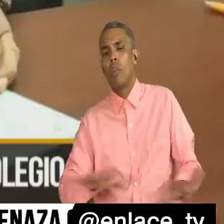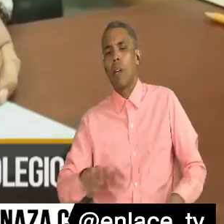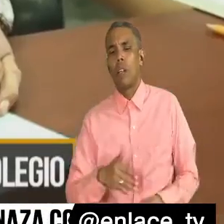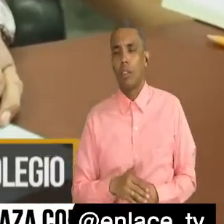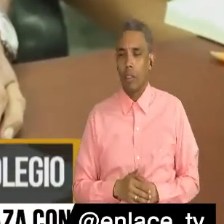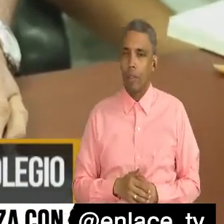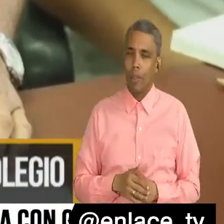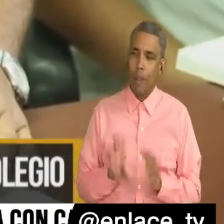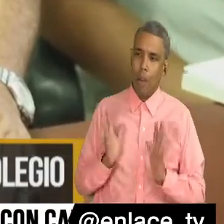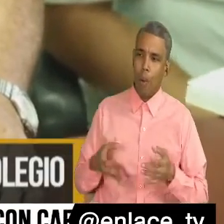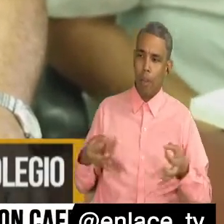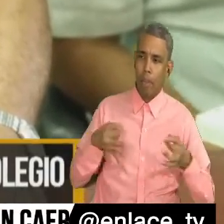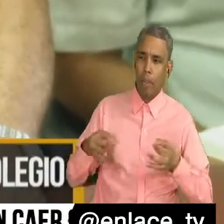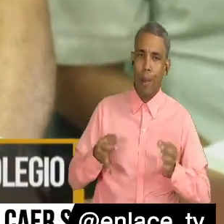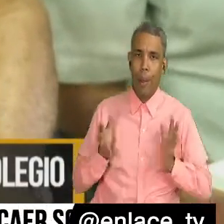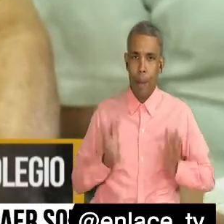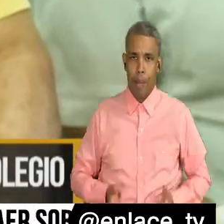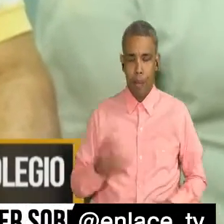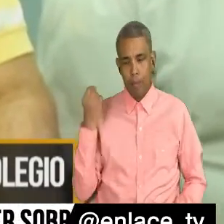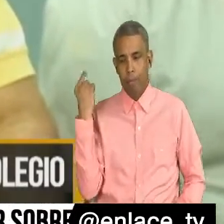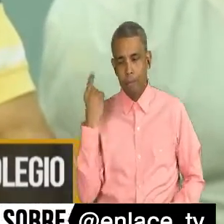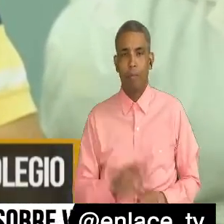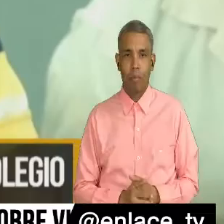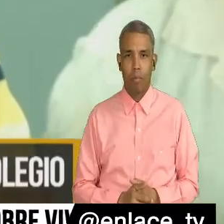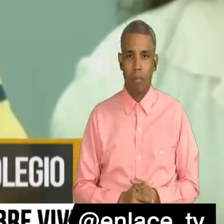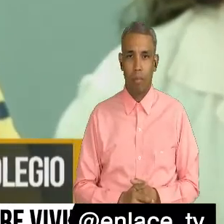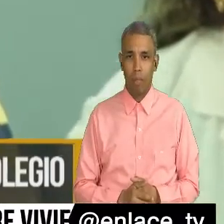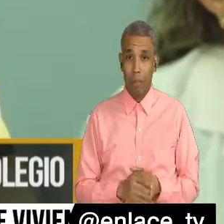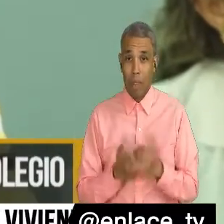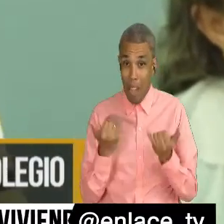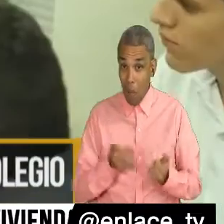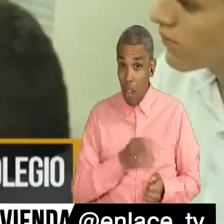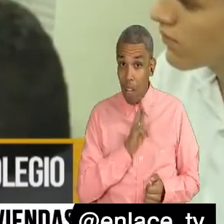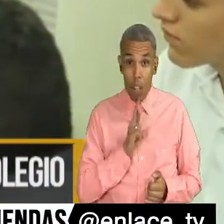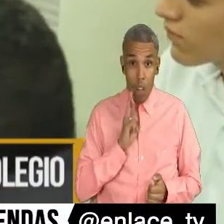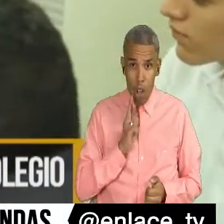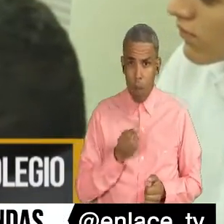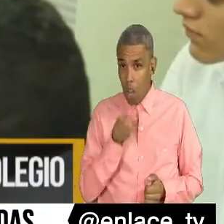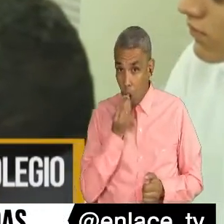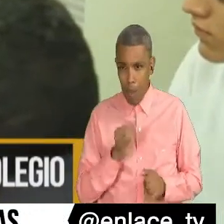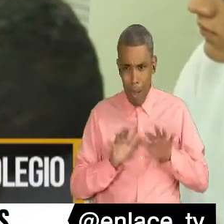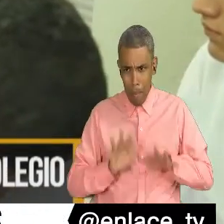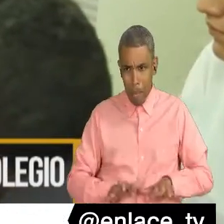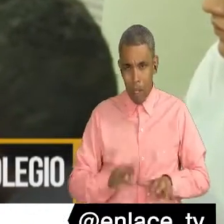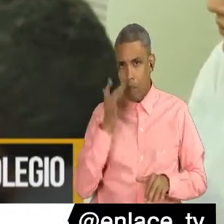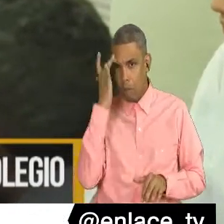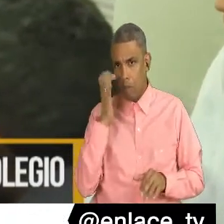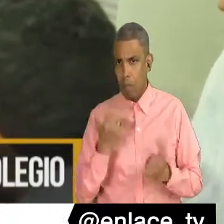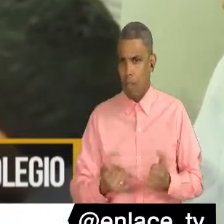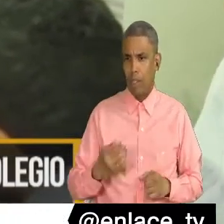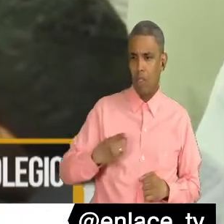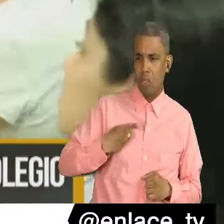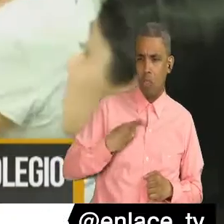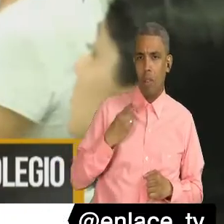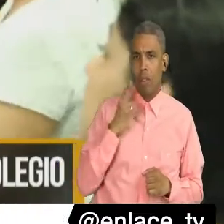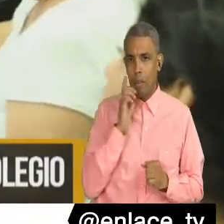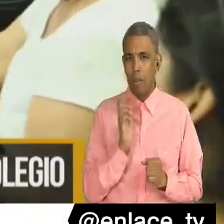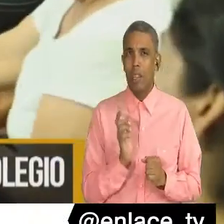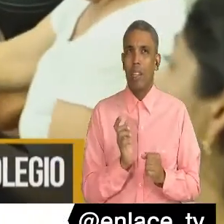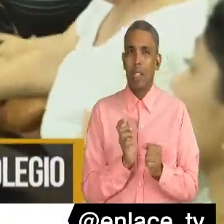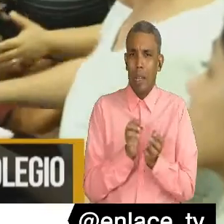Se concluyó además que mientras comienza la alimentación en sitio, el gobierno decide continuar con la entrega de desayunos tipo ración